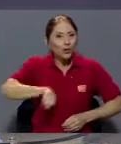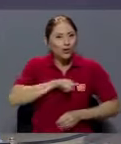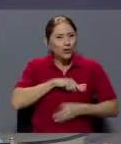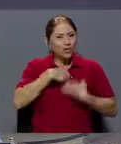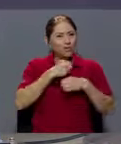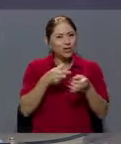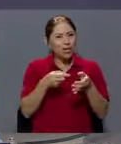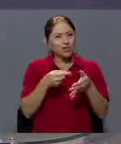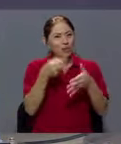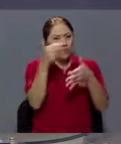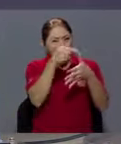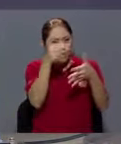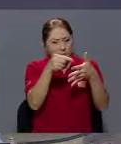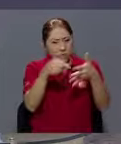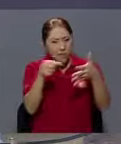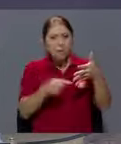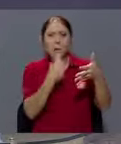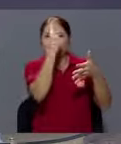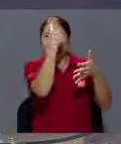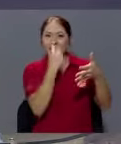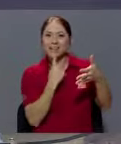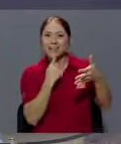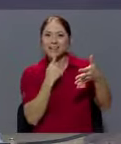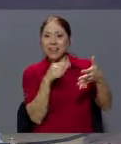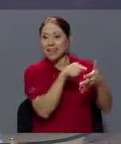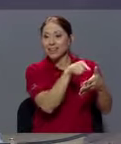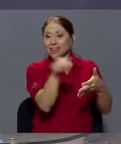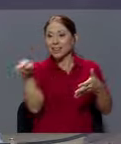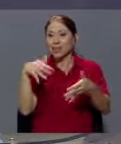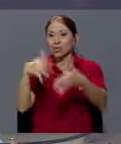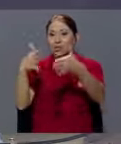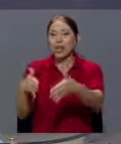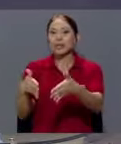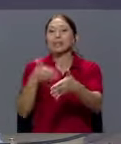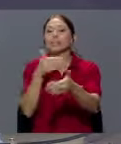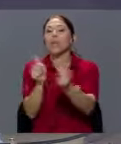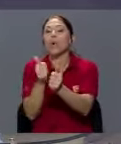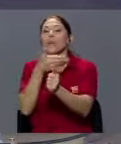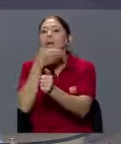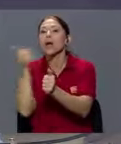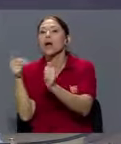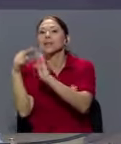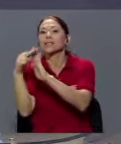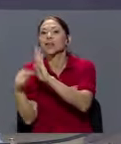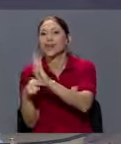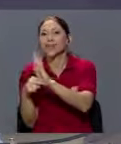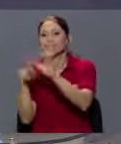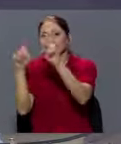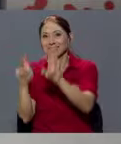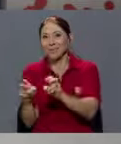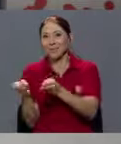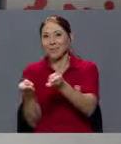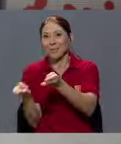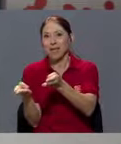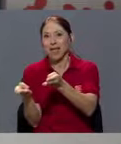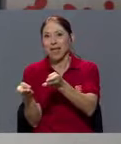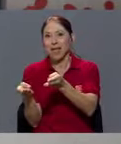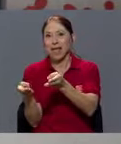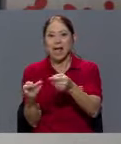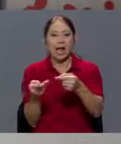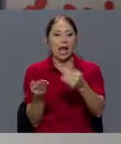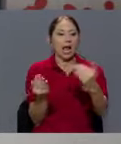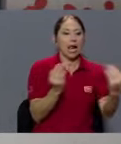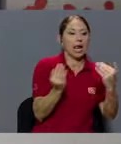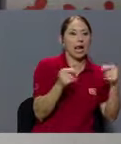perfil de aquellos estudiantes que obtienen los mejores resultados frente al perfil de los estudiantes que tienen los resultados más